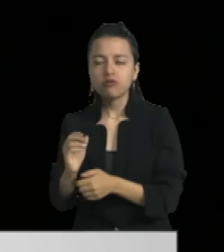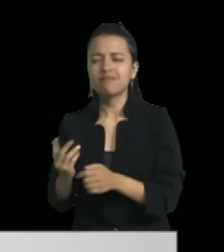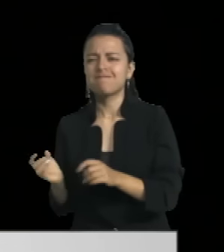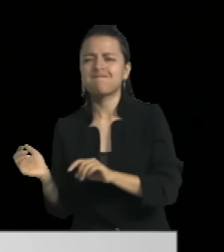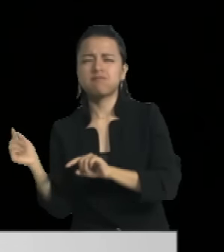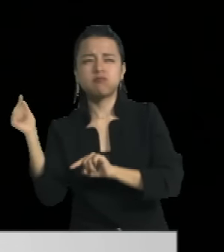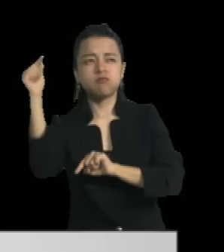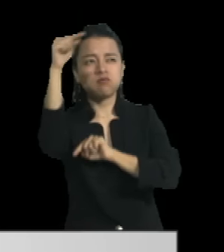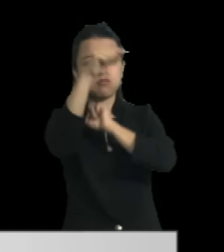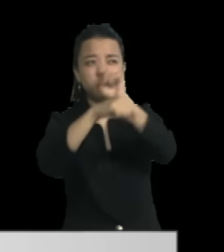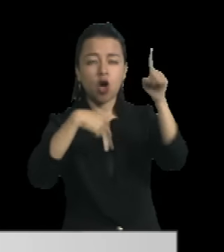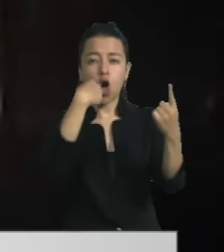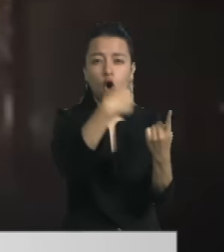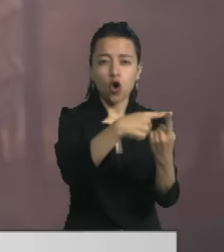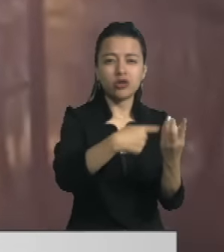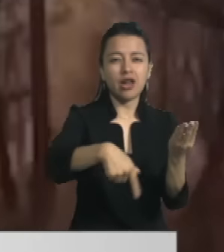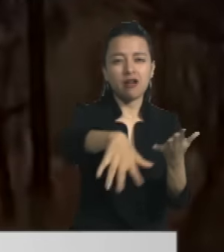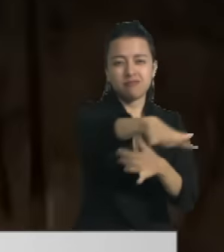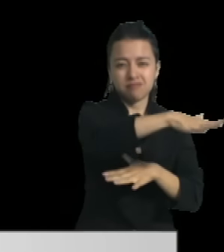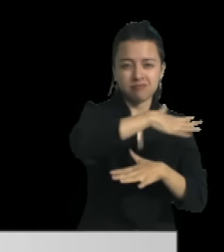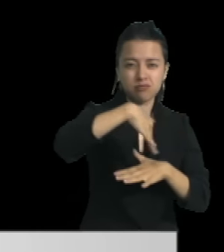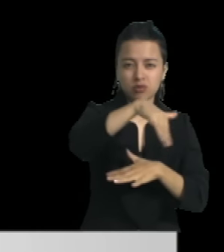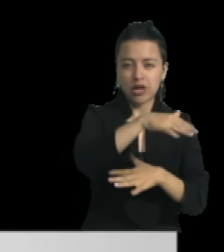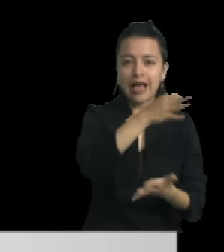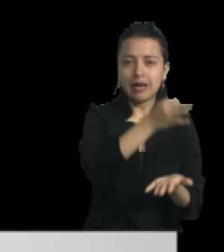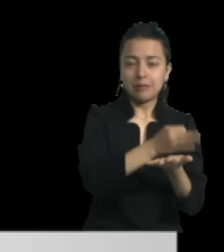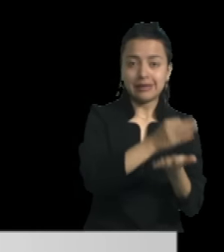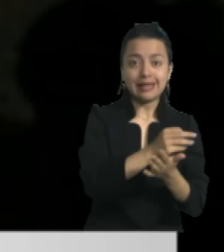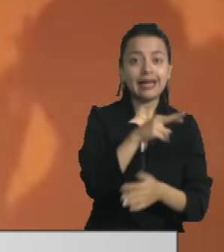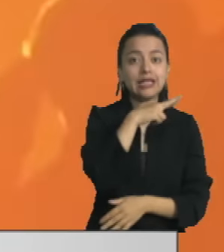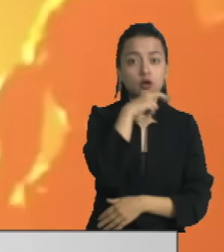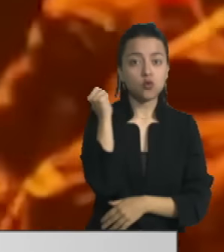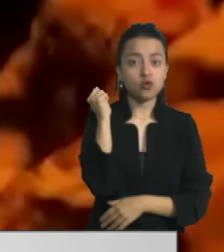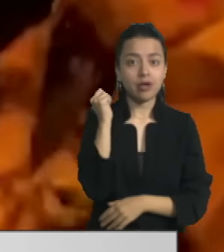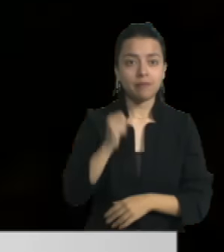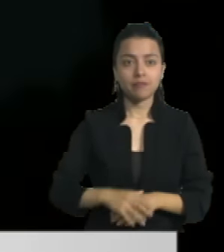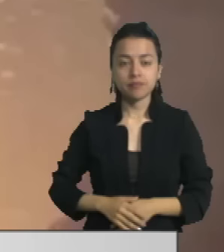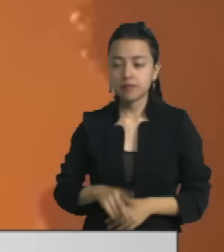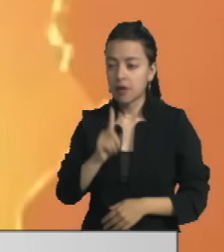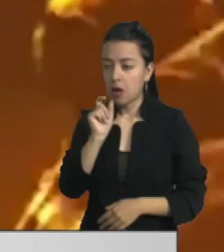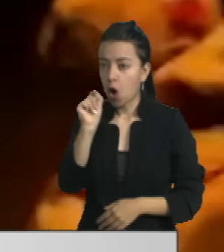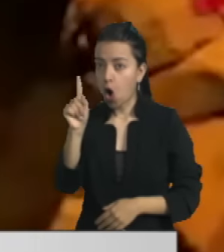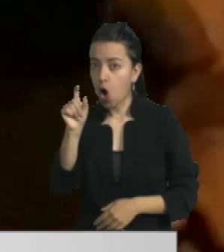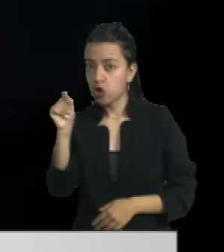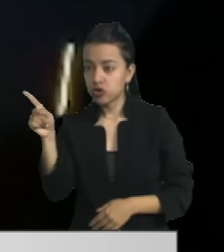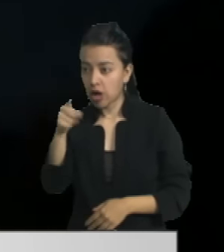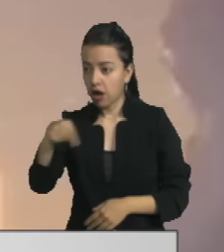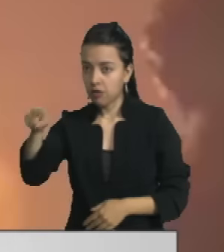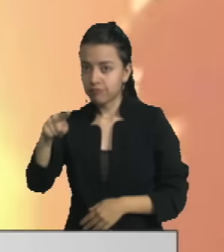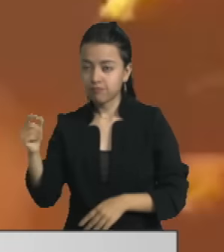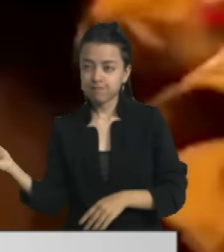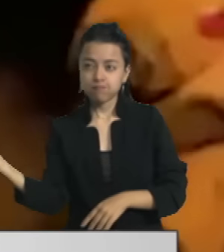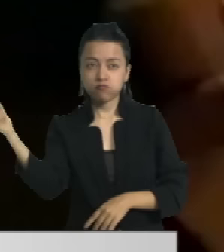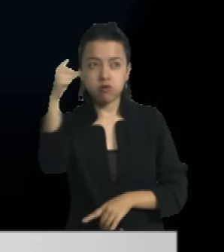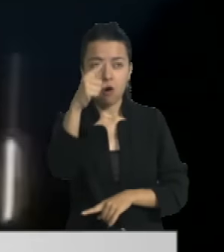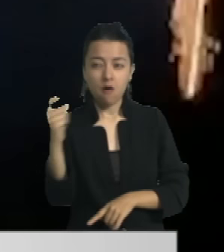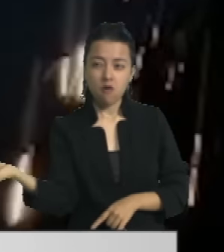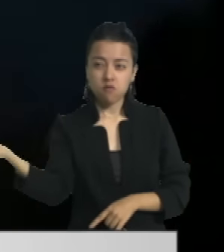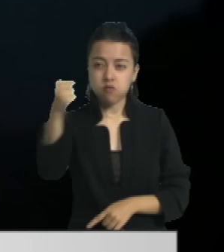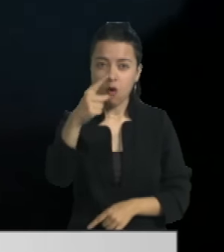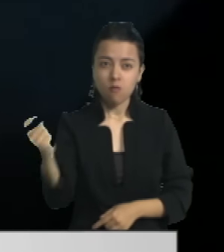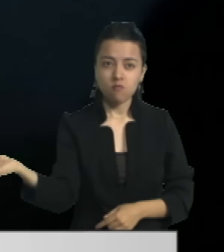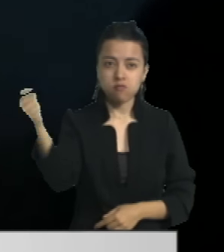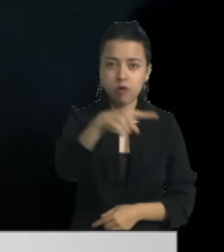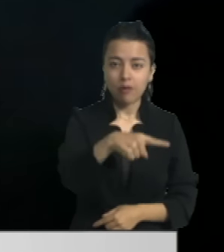2022 Ucrania disparó contra Moscú 11 drones que según Rusia fueron derribados durante uno de los mayores ataques contra la